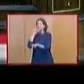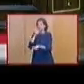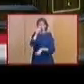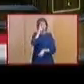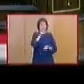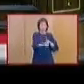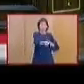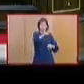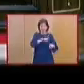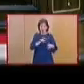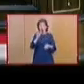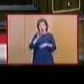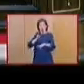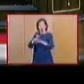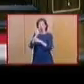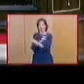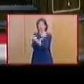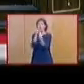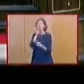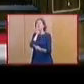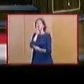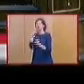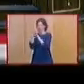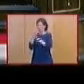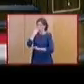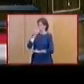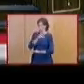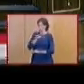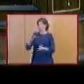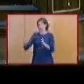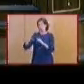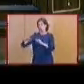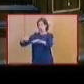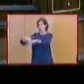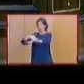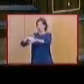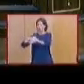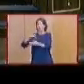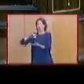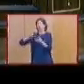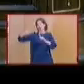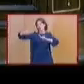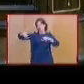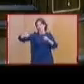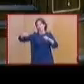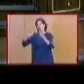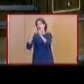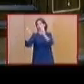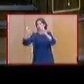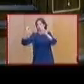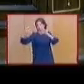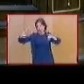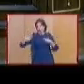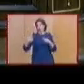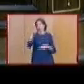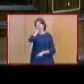inversiones públicas, de la que usted es conocedor, porque efectivamente en la época de su gobierno fueron cuando se firmaron los convenios con la comunidad autónoma de Canarias, esa